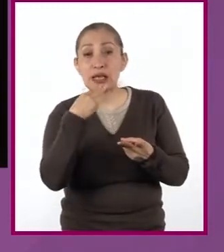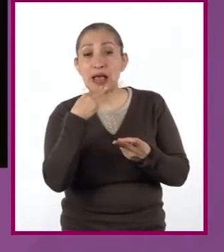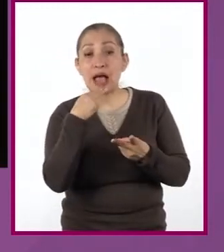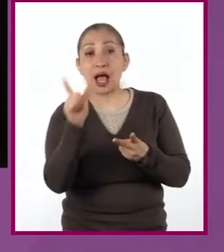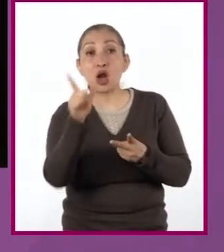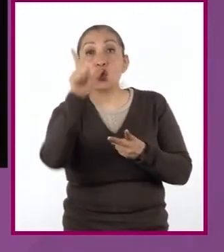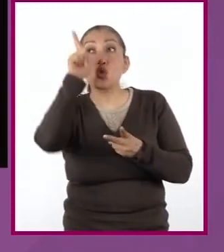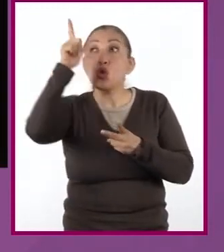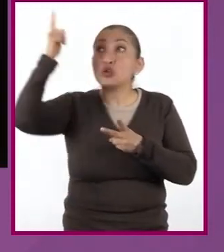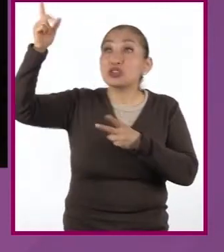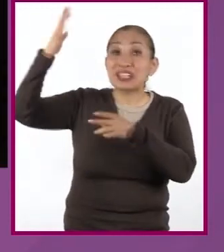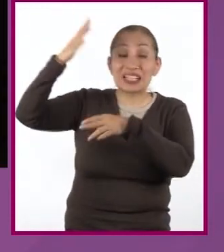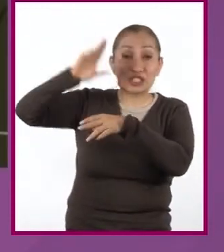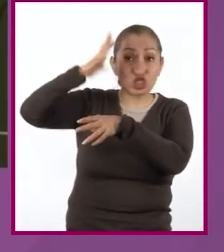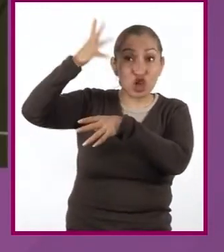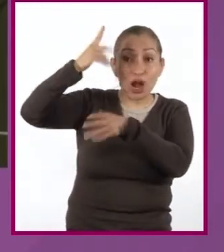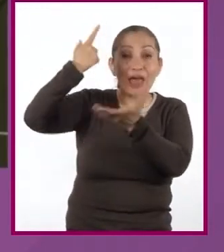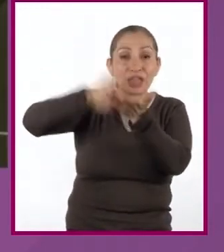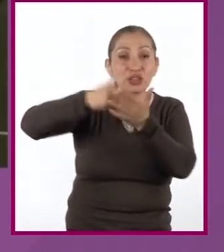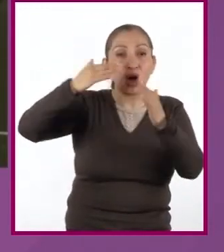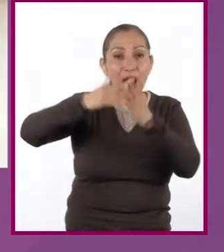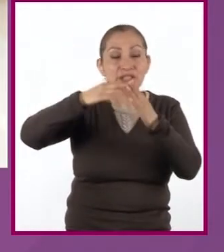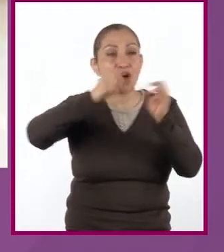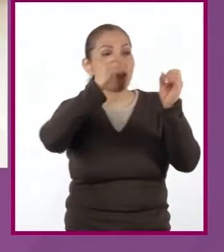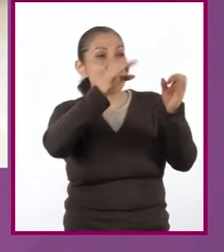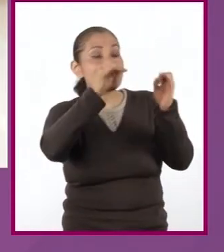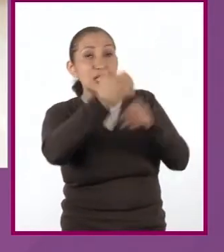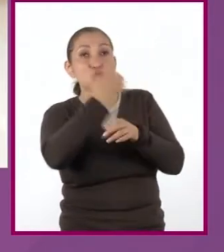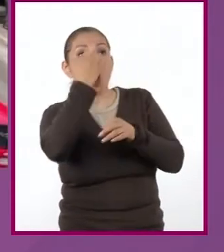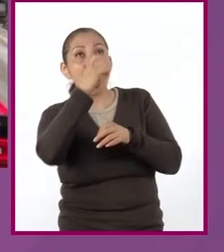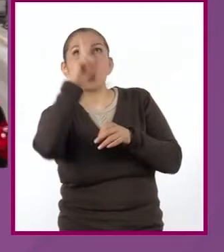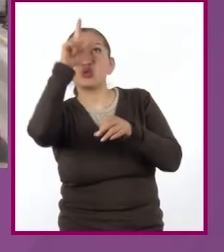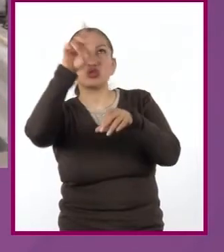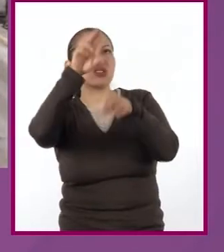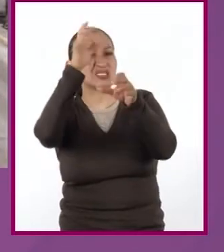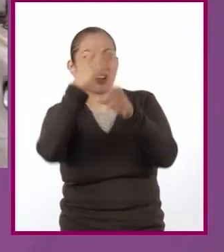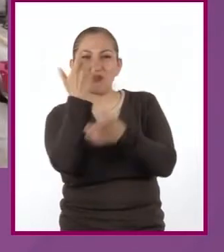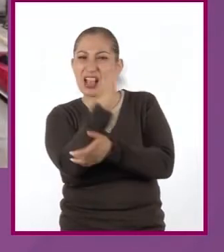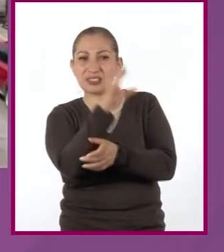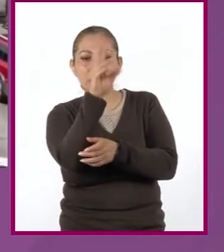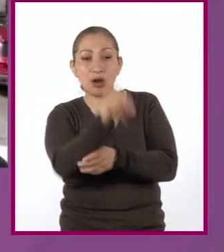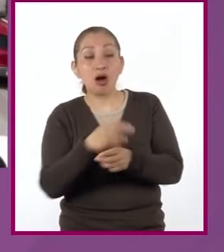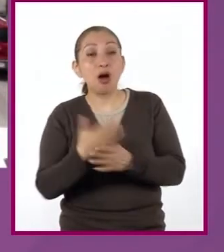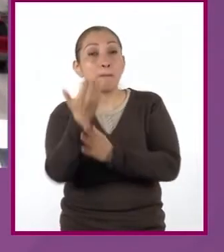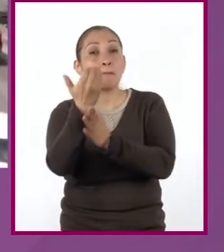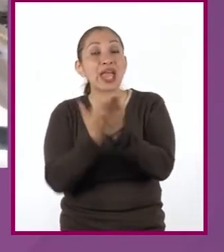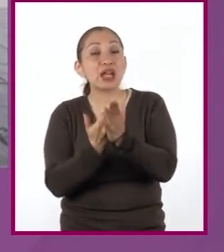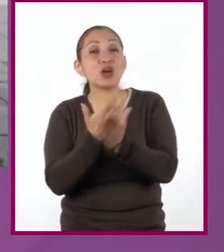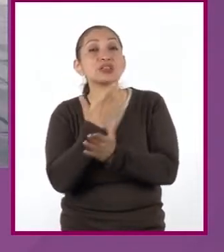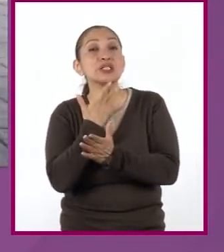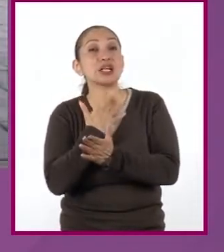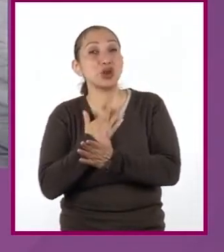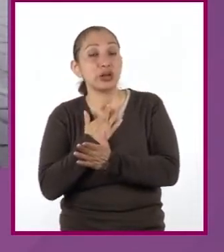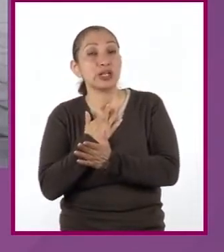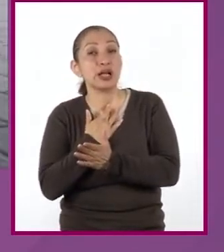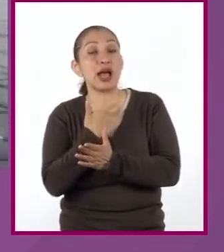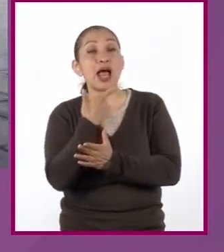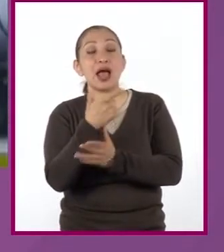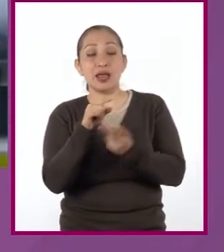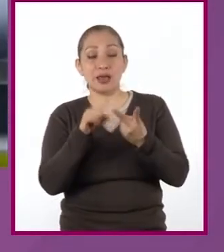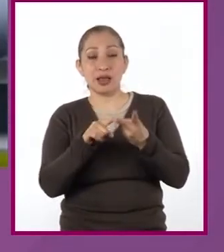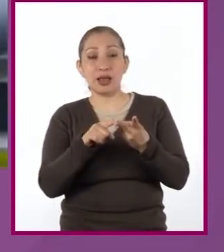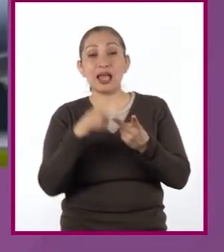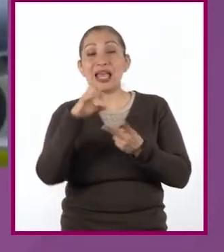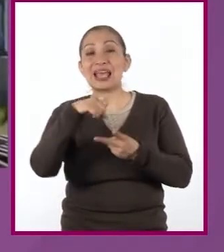la iluminación natural dentro de casas, oficinas y escuelas, disminuir el uso de combustibles fósiles como